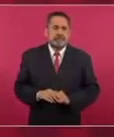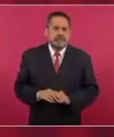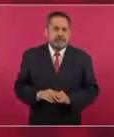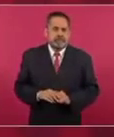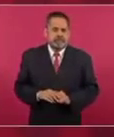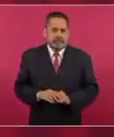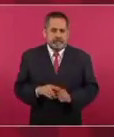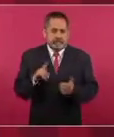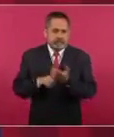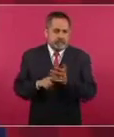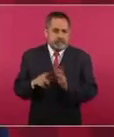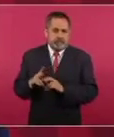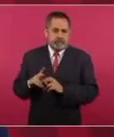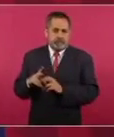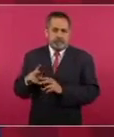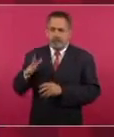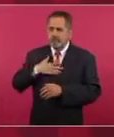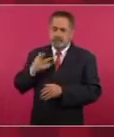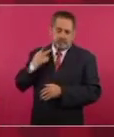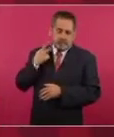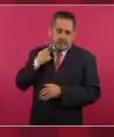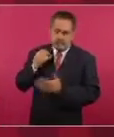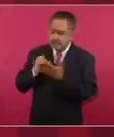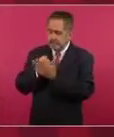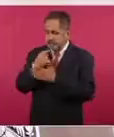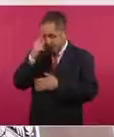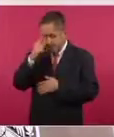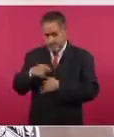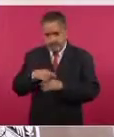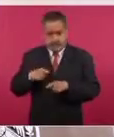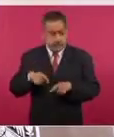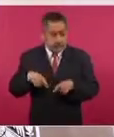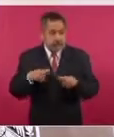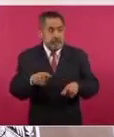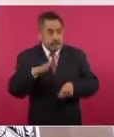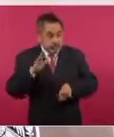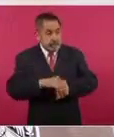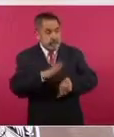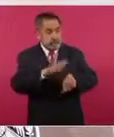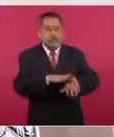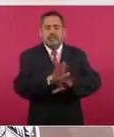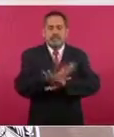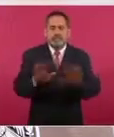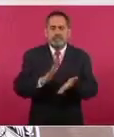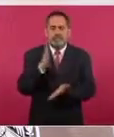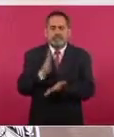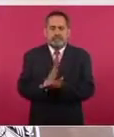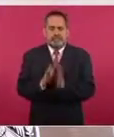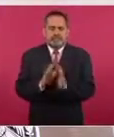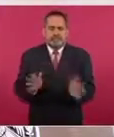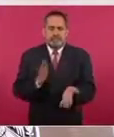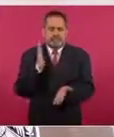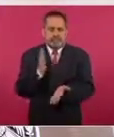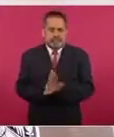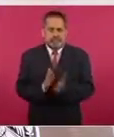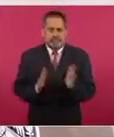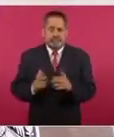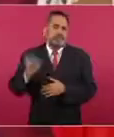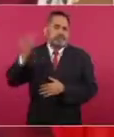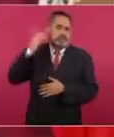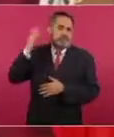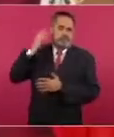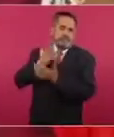la política que definimos desde el principio fue no entregar más concesiones porque fue un exceso